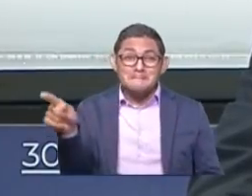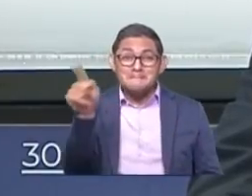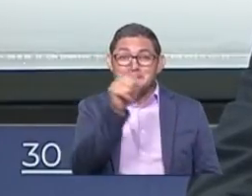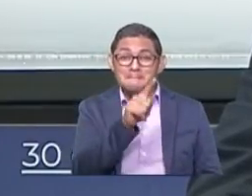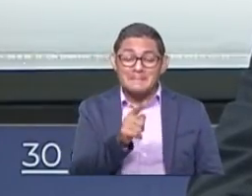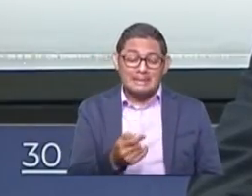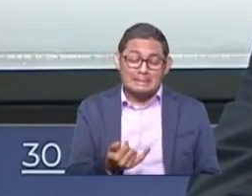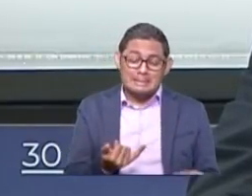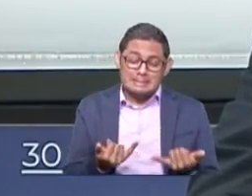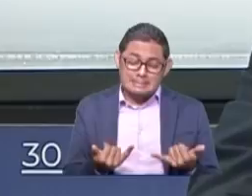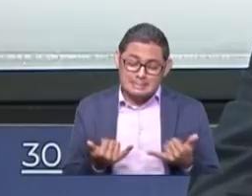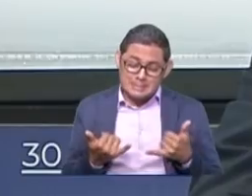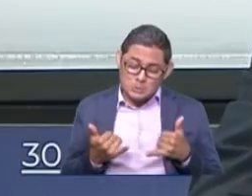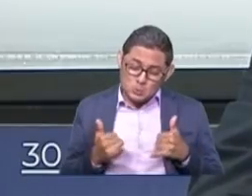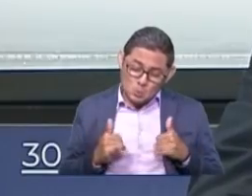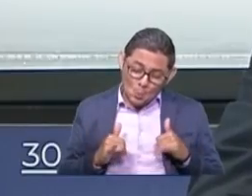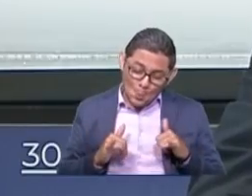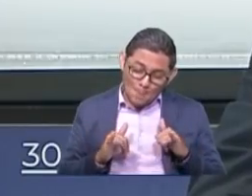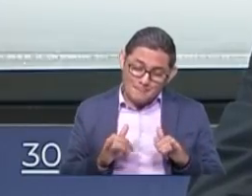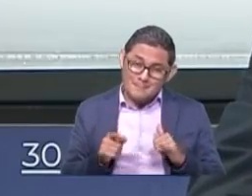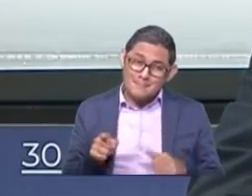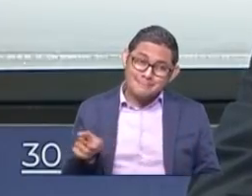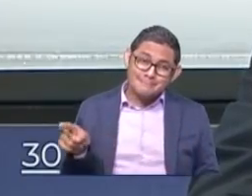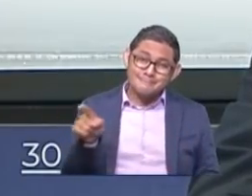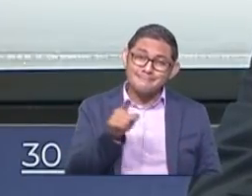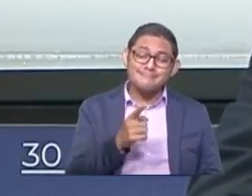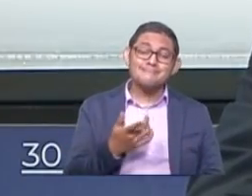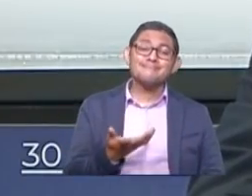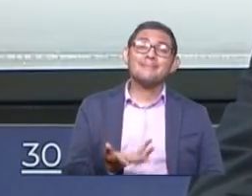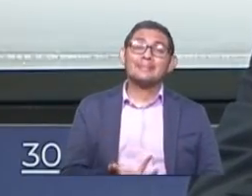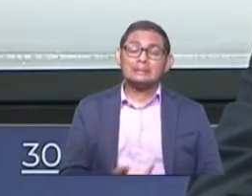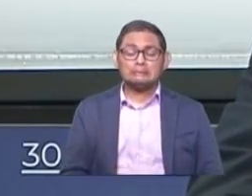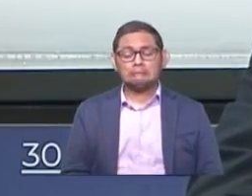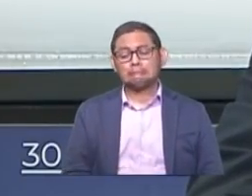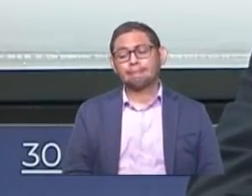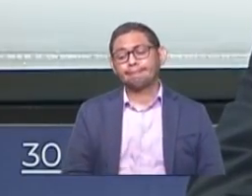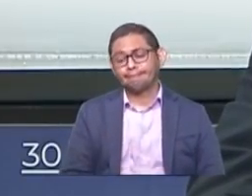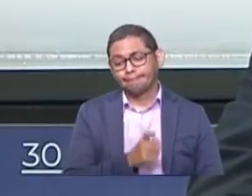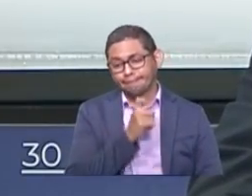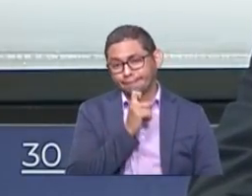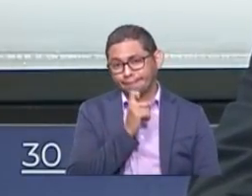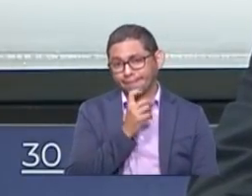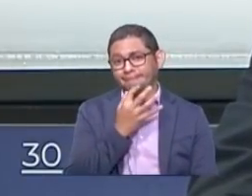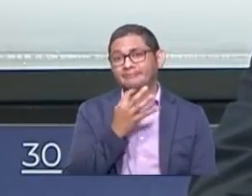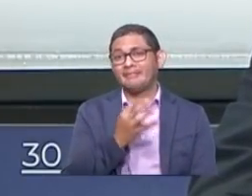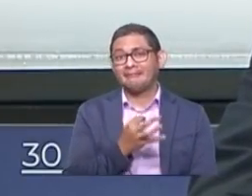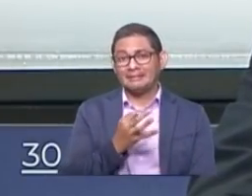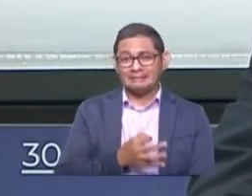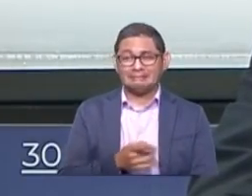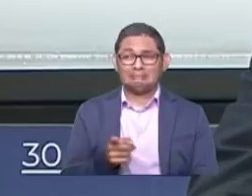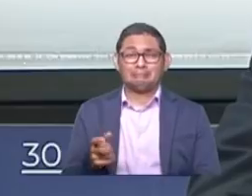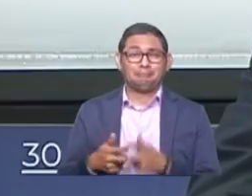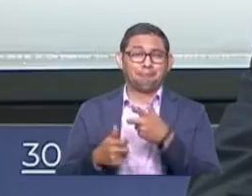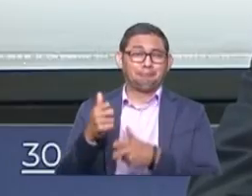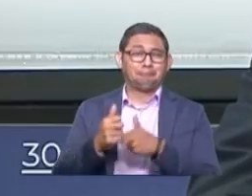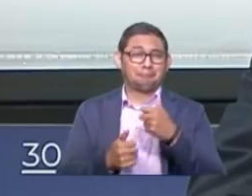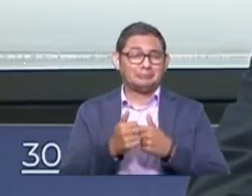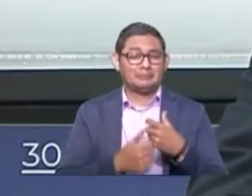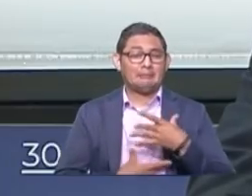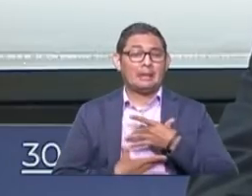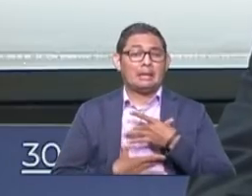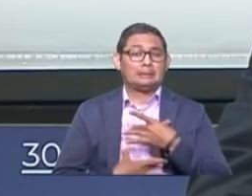estos momentos experimentando, lamentablemente, una crisis en sus sistemas